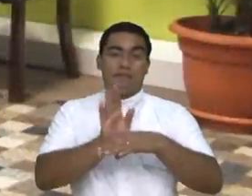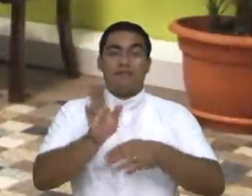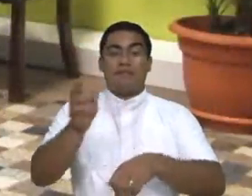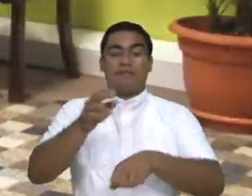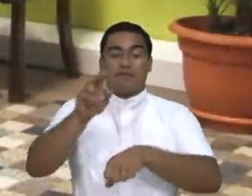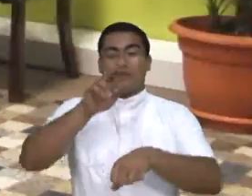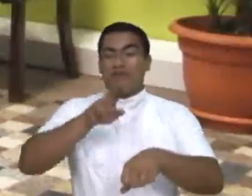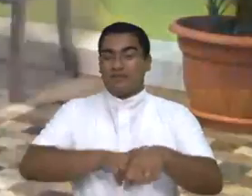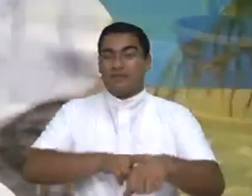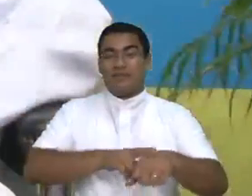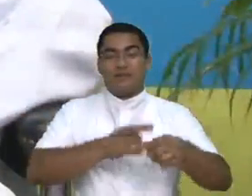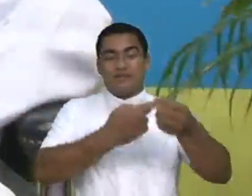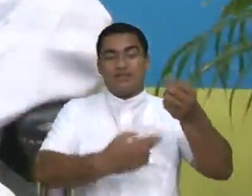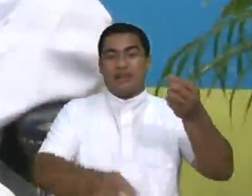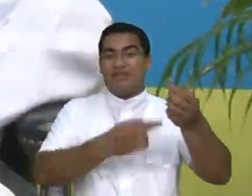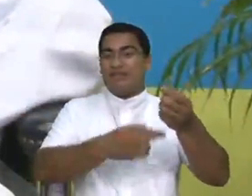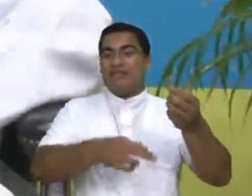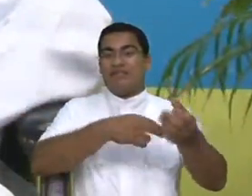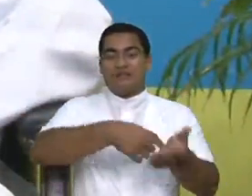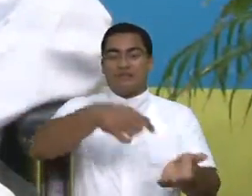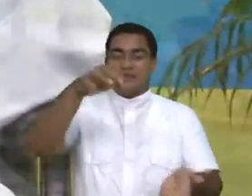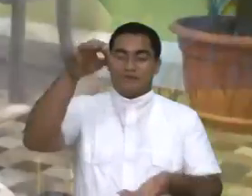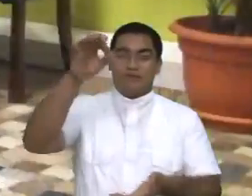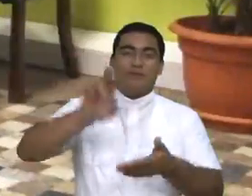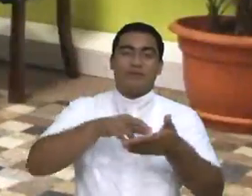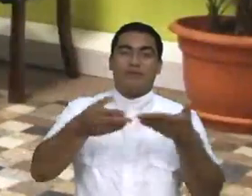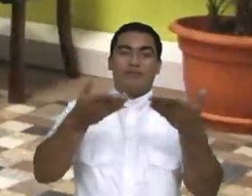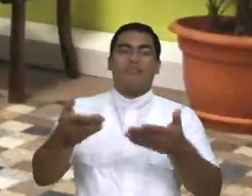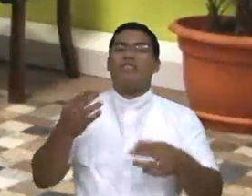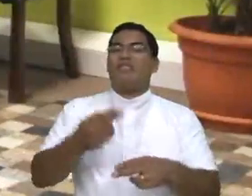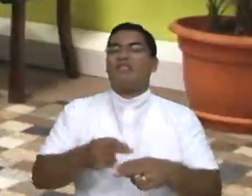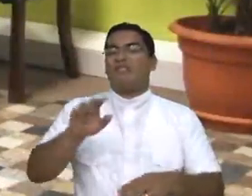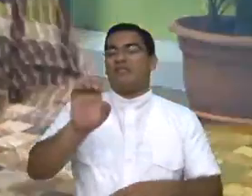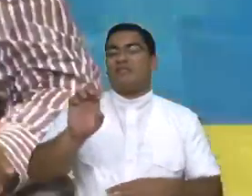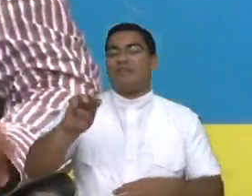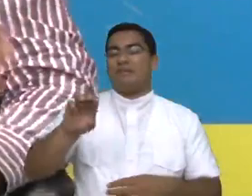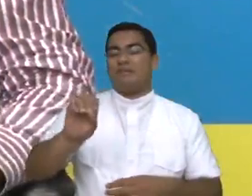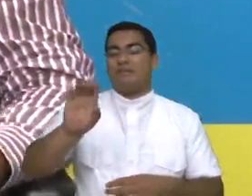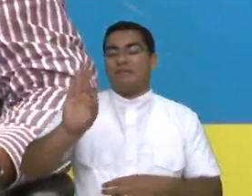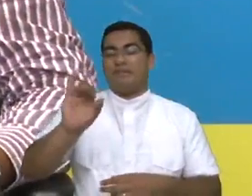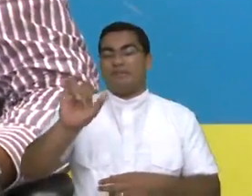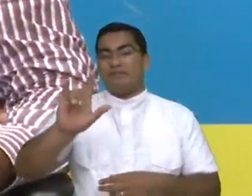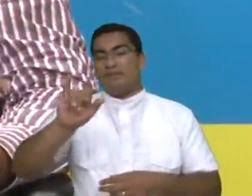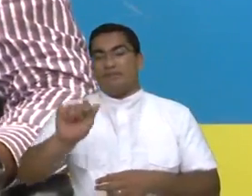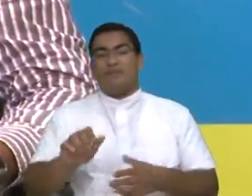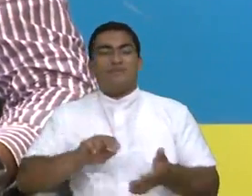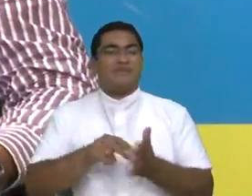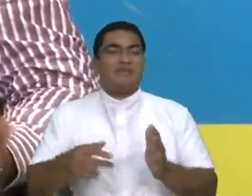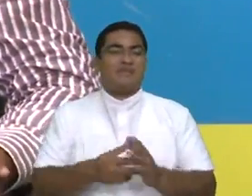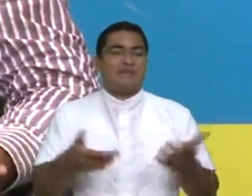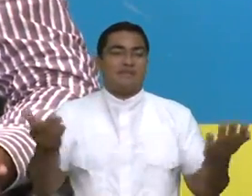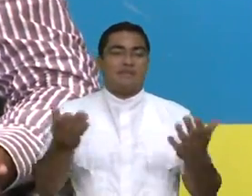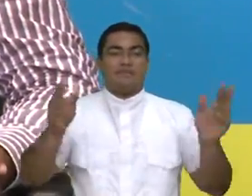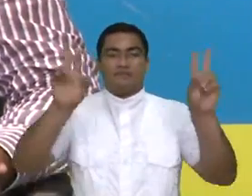vamos a estar hablando sobre la atención y qué es la hemofilia, cómo se previene, cómo se trata, en fin, todo lo que